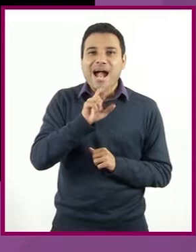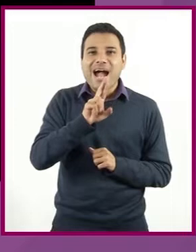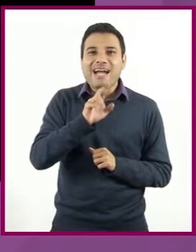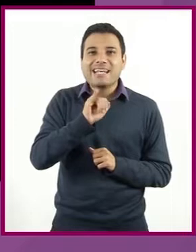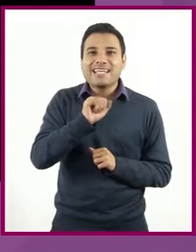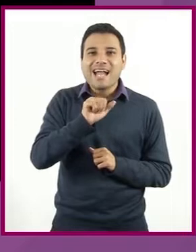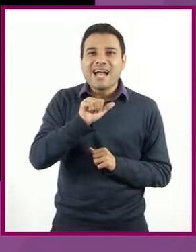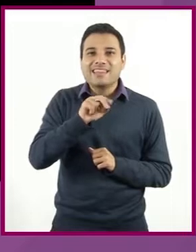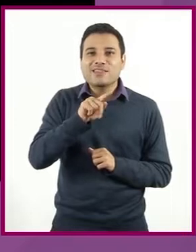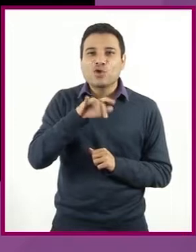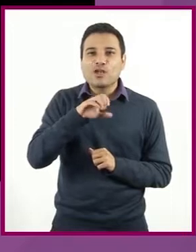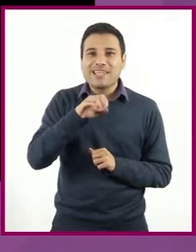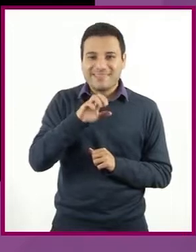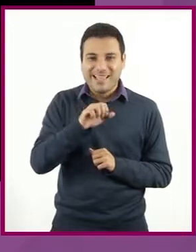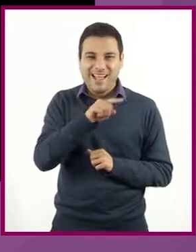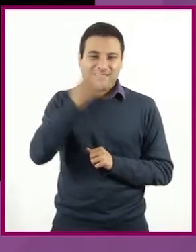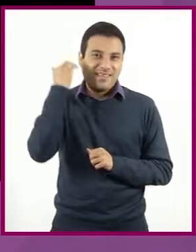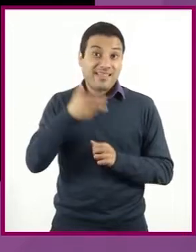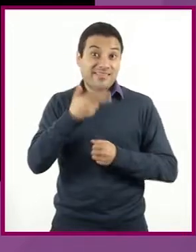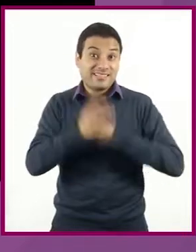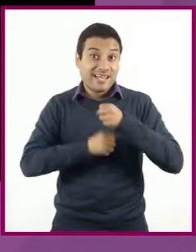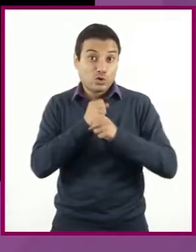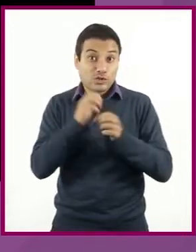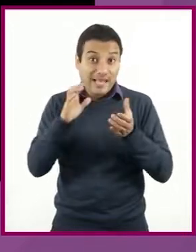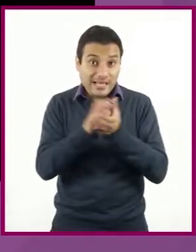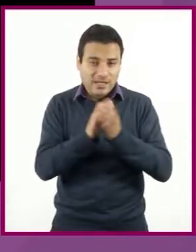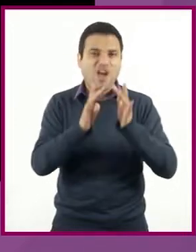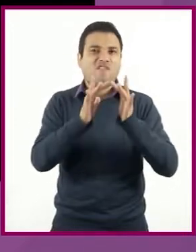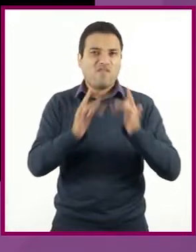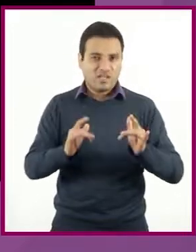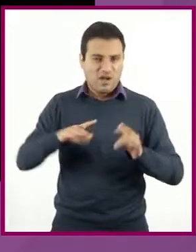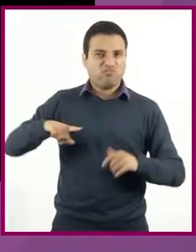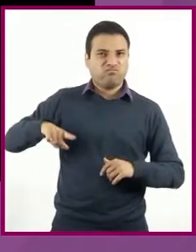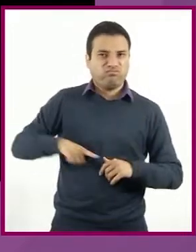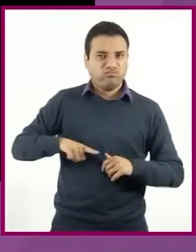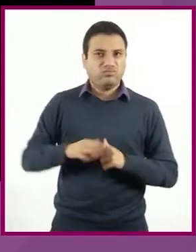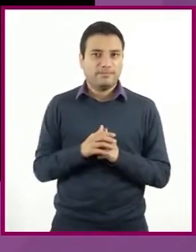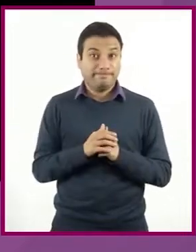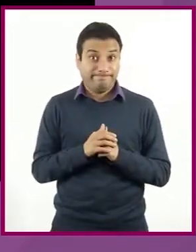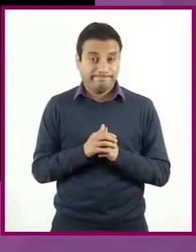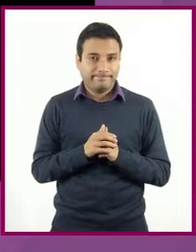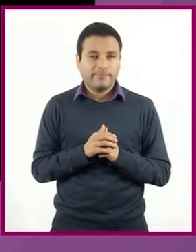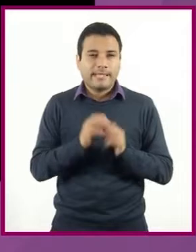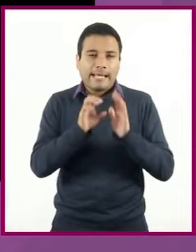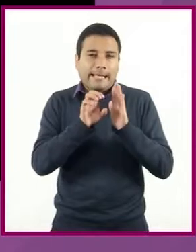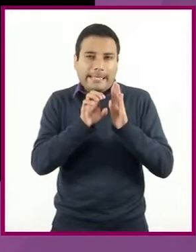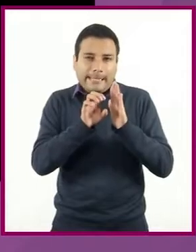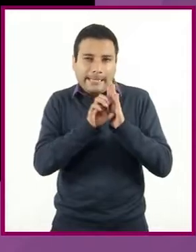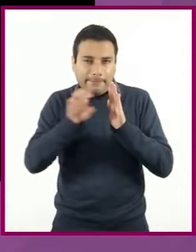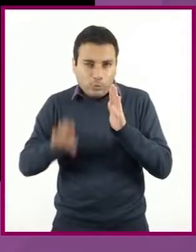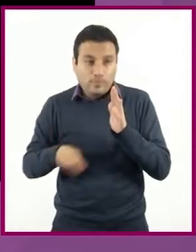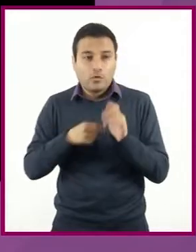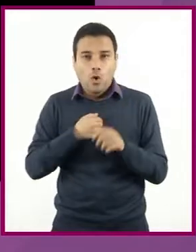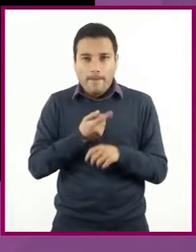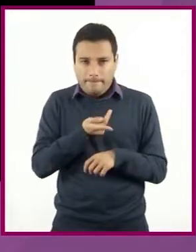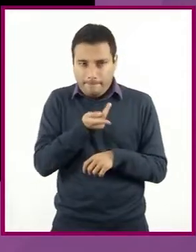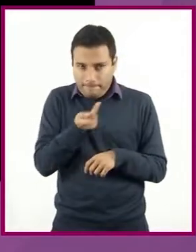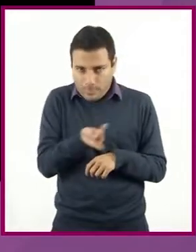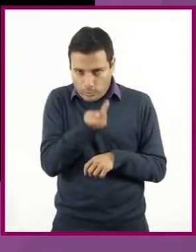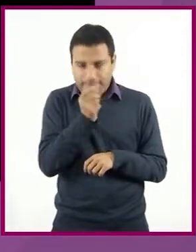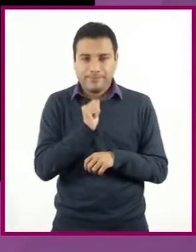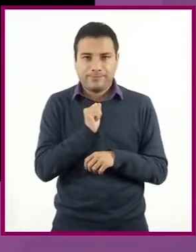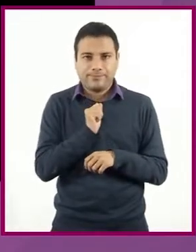los 13 años y gobernó Francia a los 18. Si pudiera entrevistarla, mis preguntas